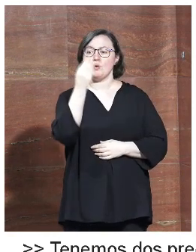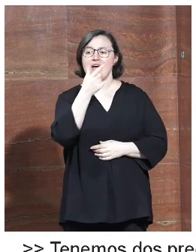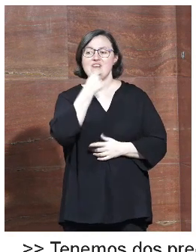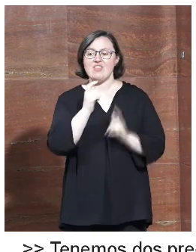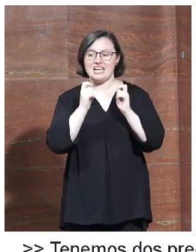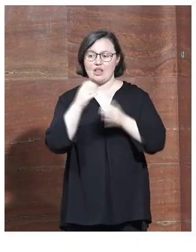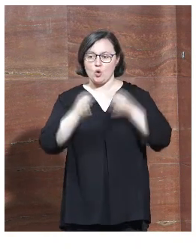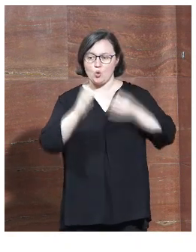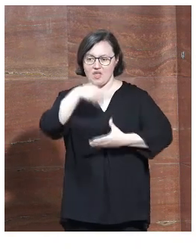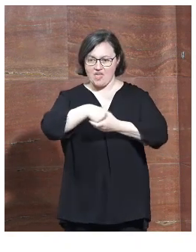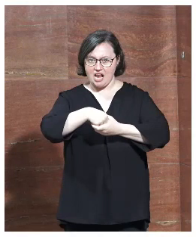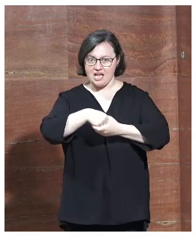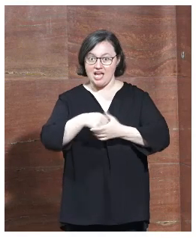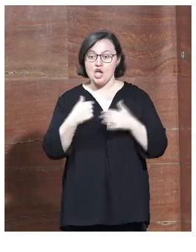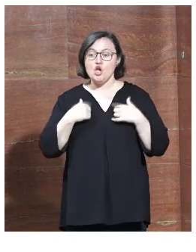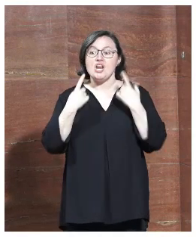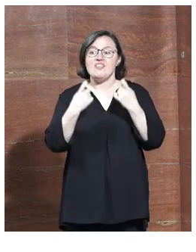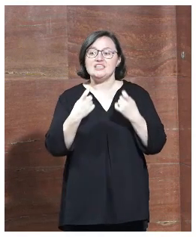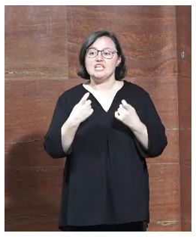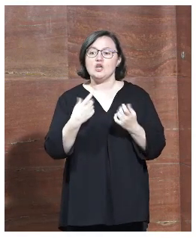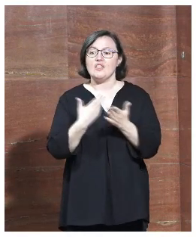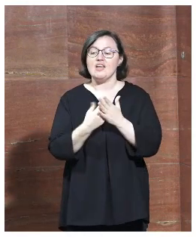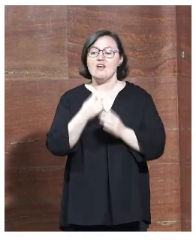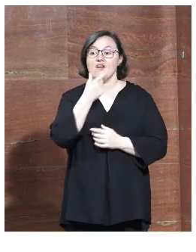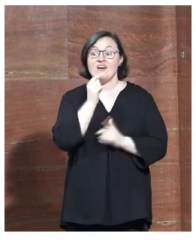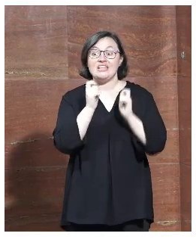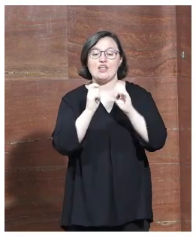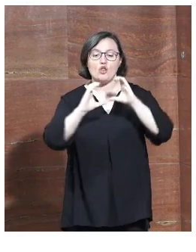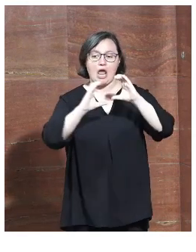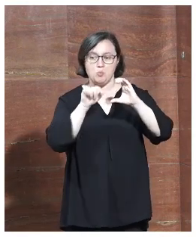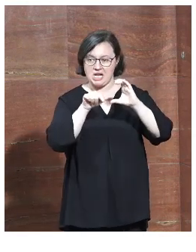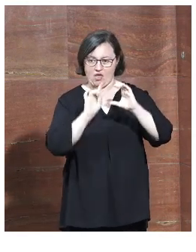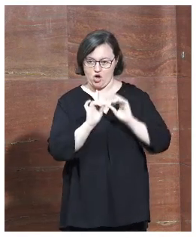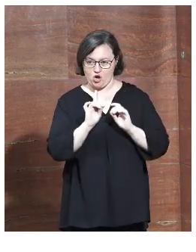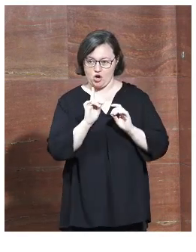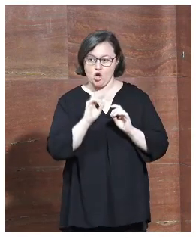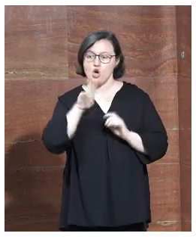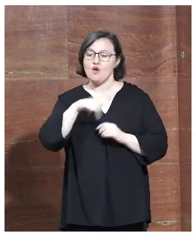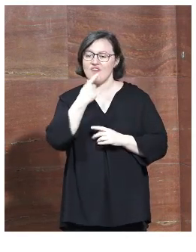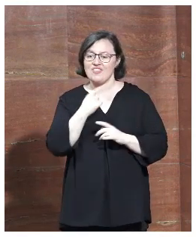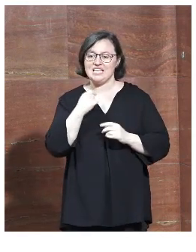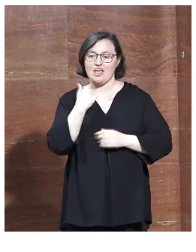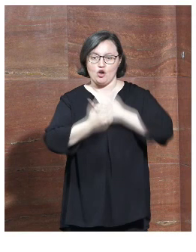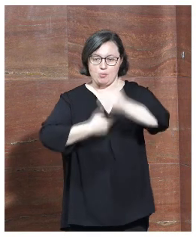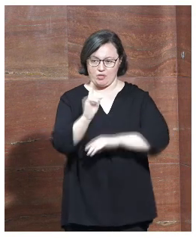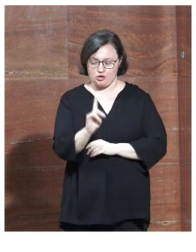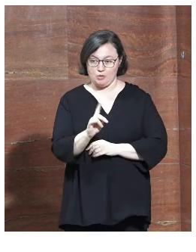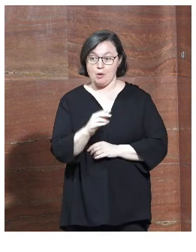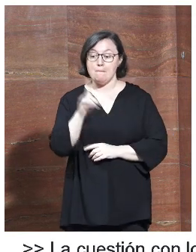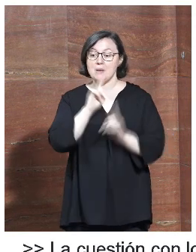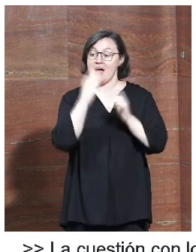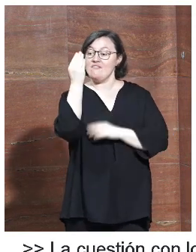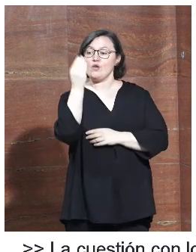facilitadores es que necesitamos que sean facilitadores de la comunicación. Es decir, El problema de la persona